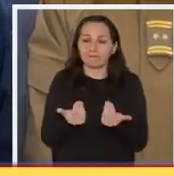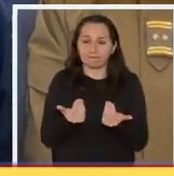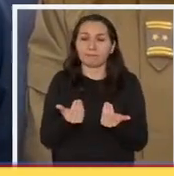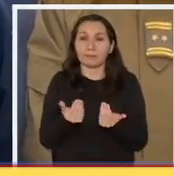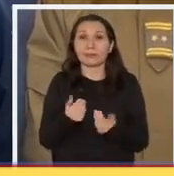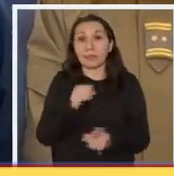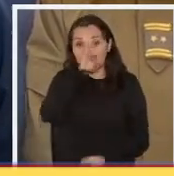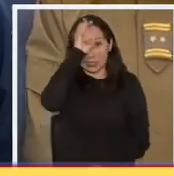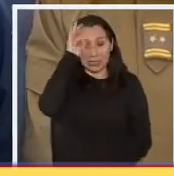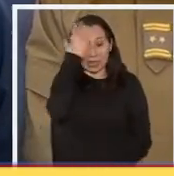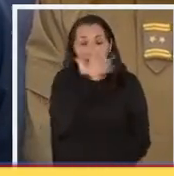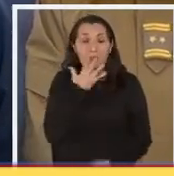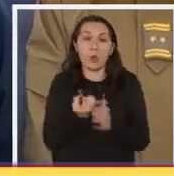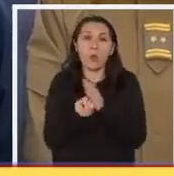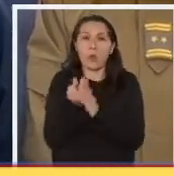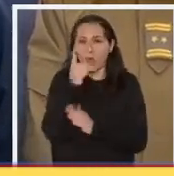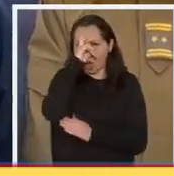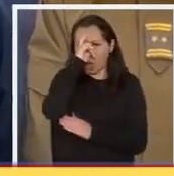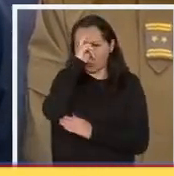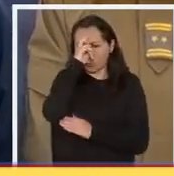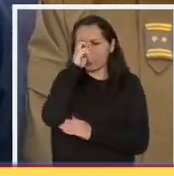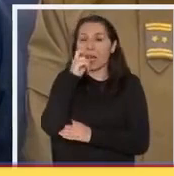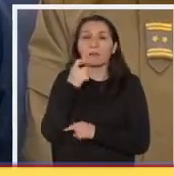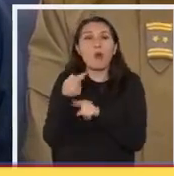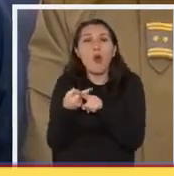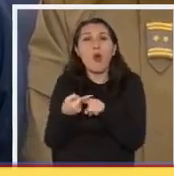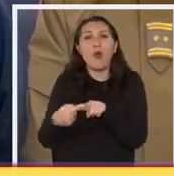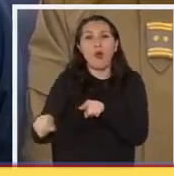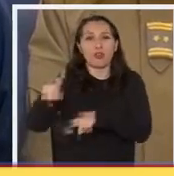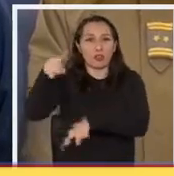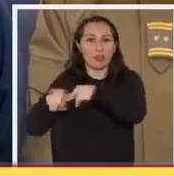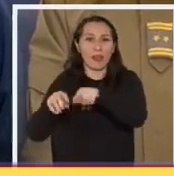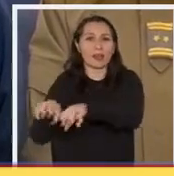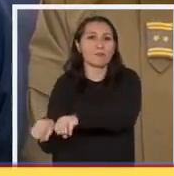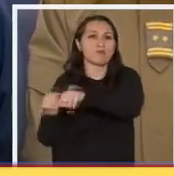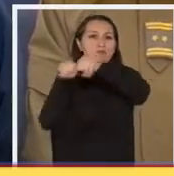es necesario que Licantén tenga un nuevo hospital en un terreno distinto, en un